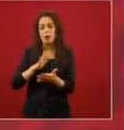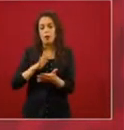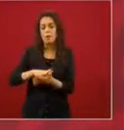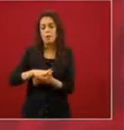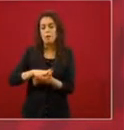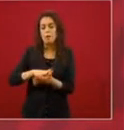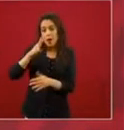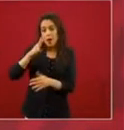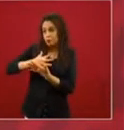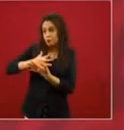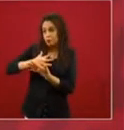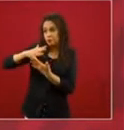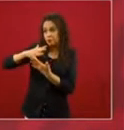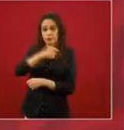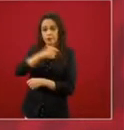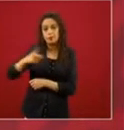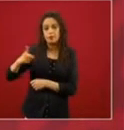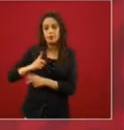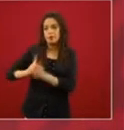pública